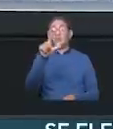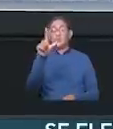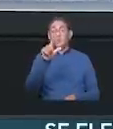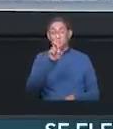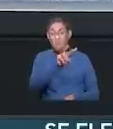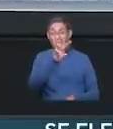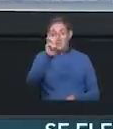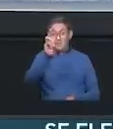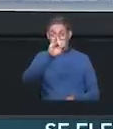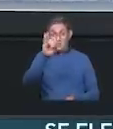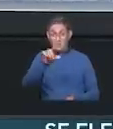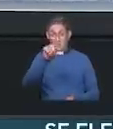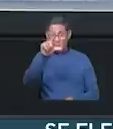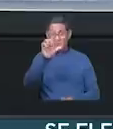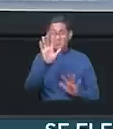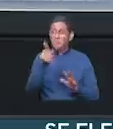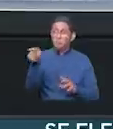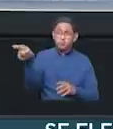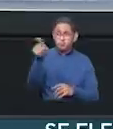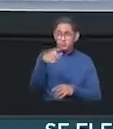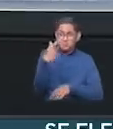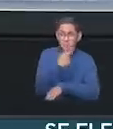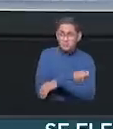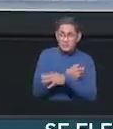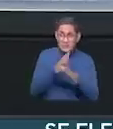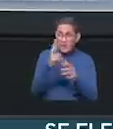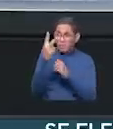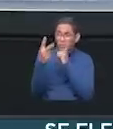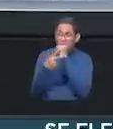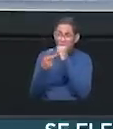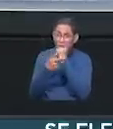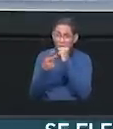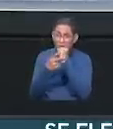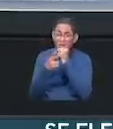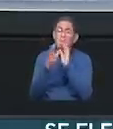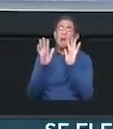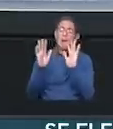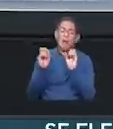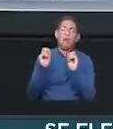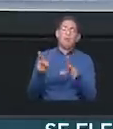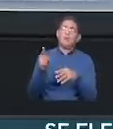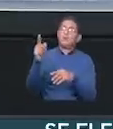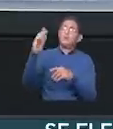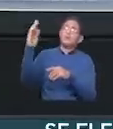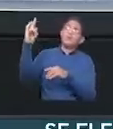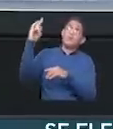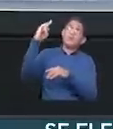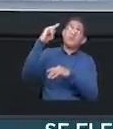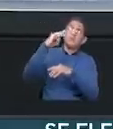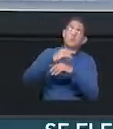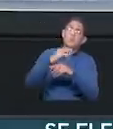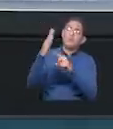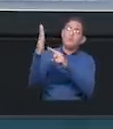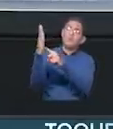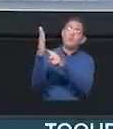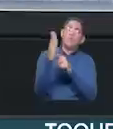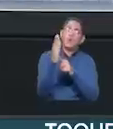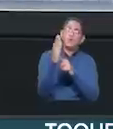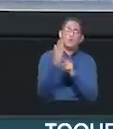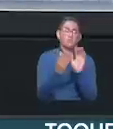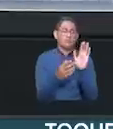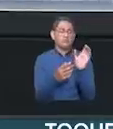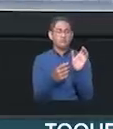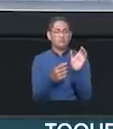de julio 1 para aquellos que tengan tarjeta de vacunación como bit 19